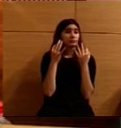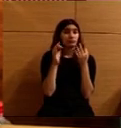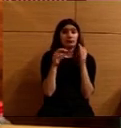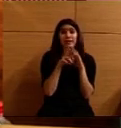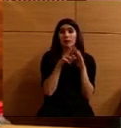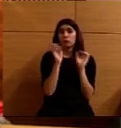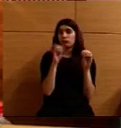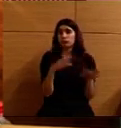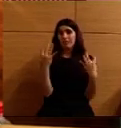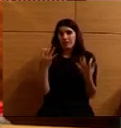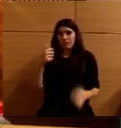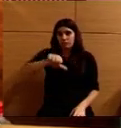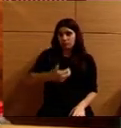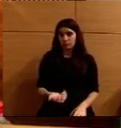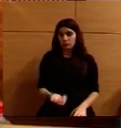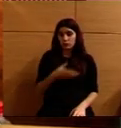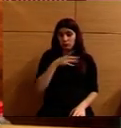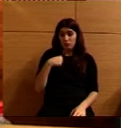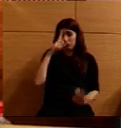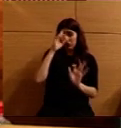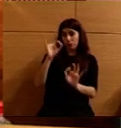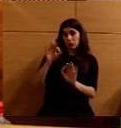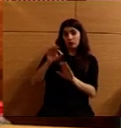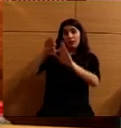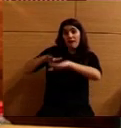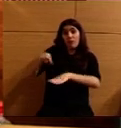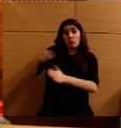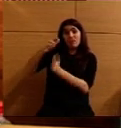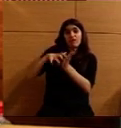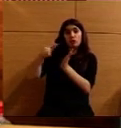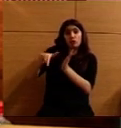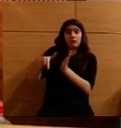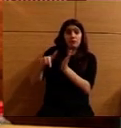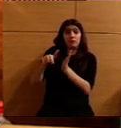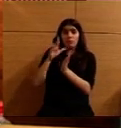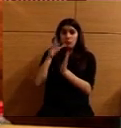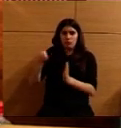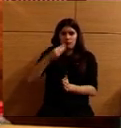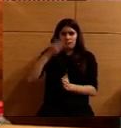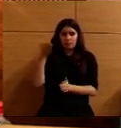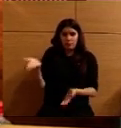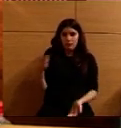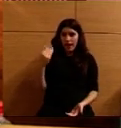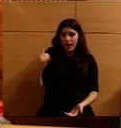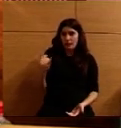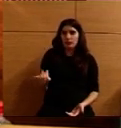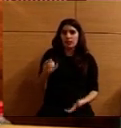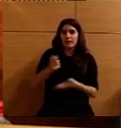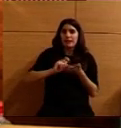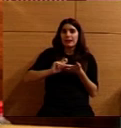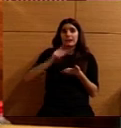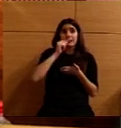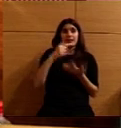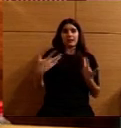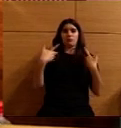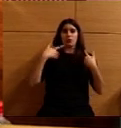su recurso, ¿no? Y por tanto nosotros lógicamente vamos a hacer caso a lo que dice el responsable